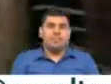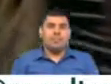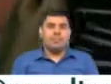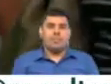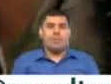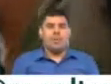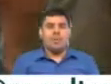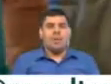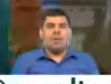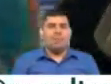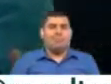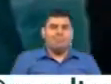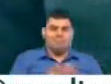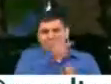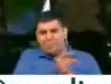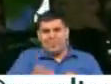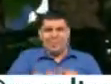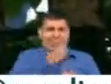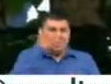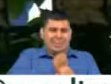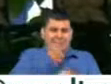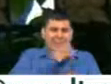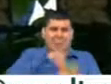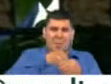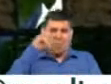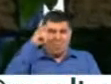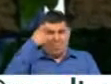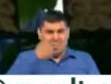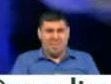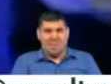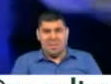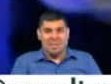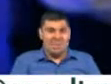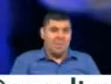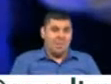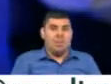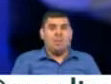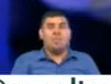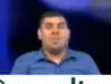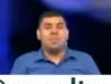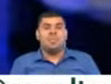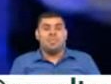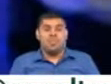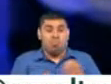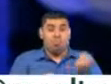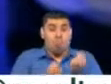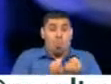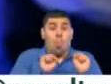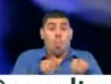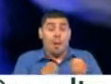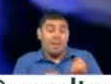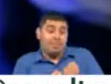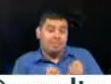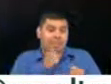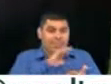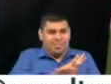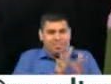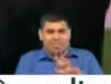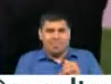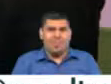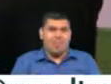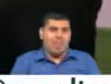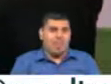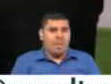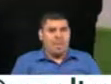trabajadores públicos en torno a la paz y la refrendación de los acuerdos. Eliana Caballero, directora de la Función Pública, explica